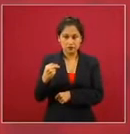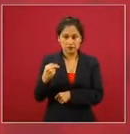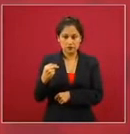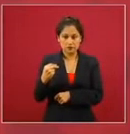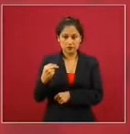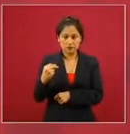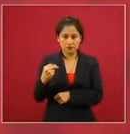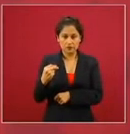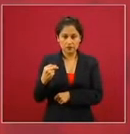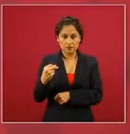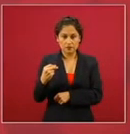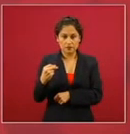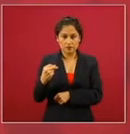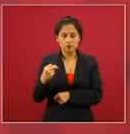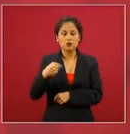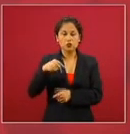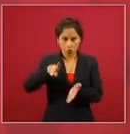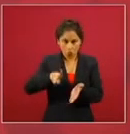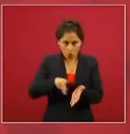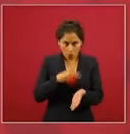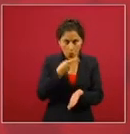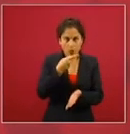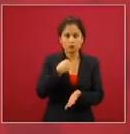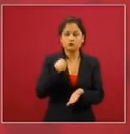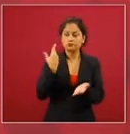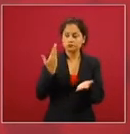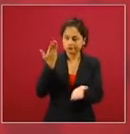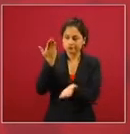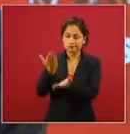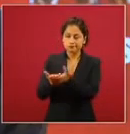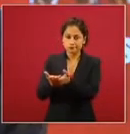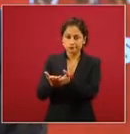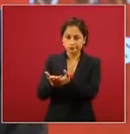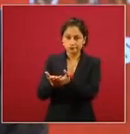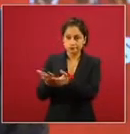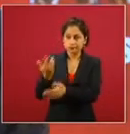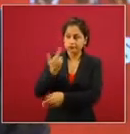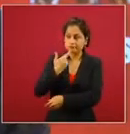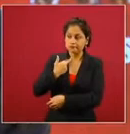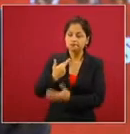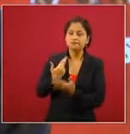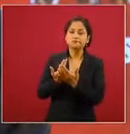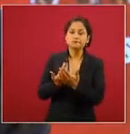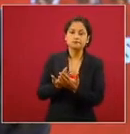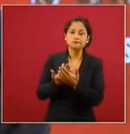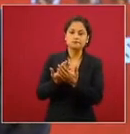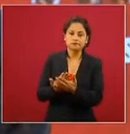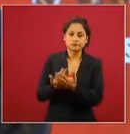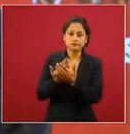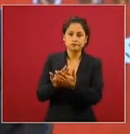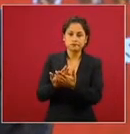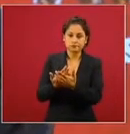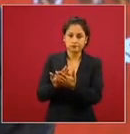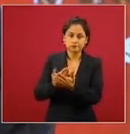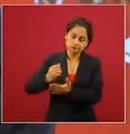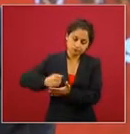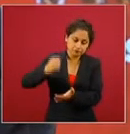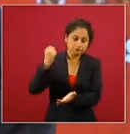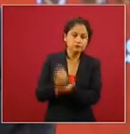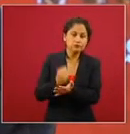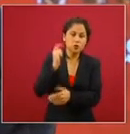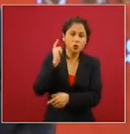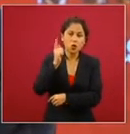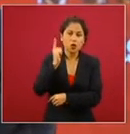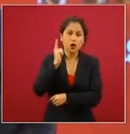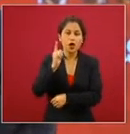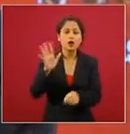la volví a enviar y estoy esperando que se apruebe, porque no quiero